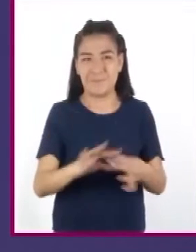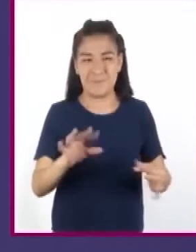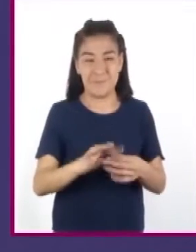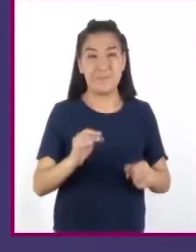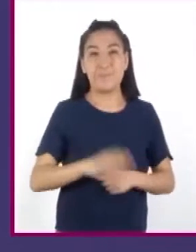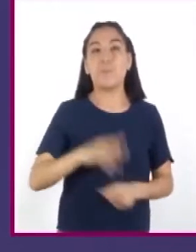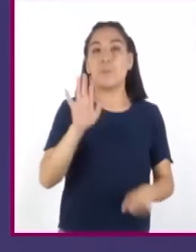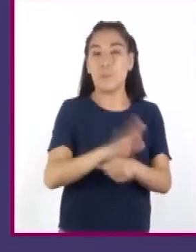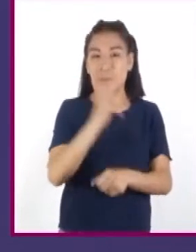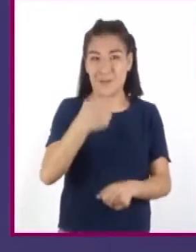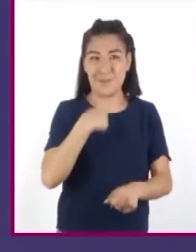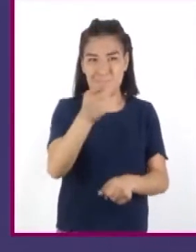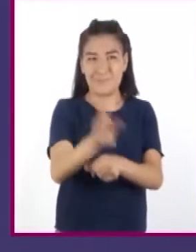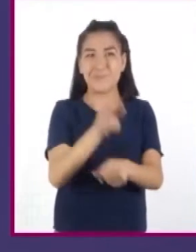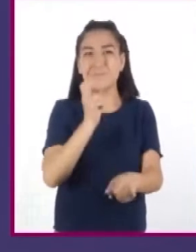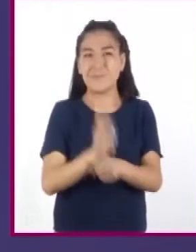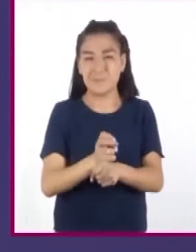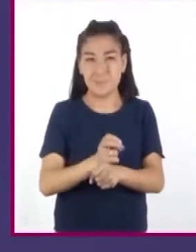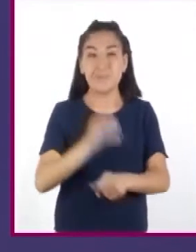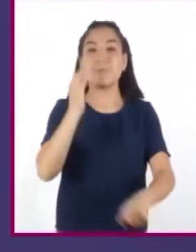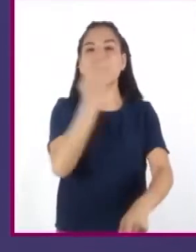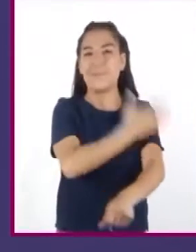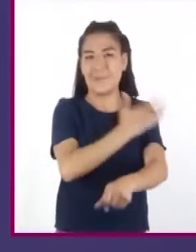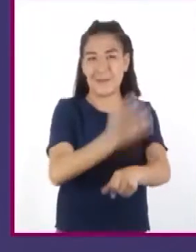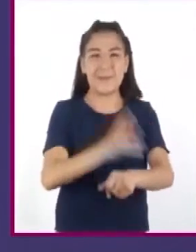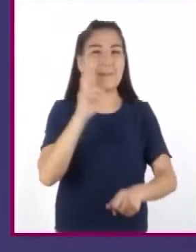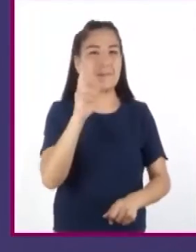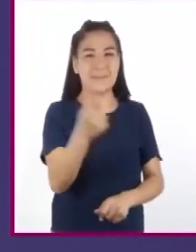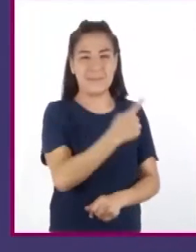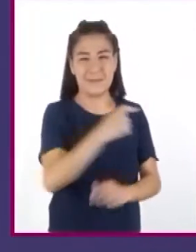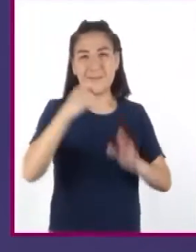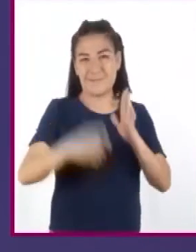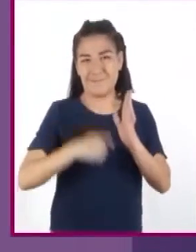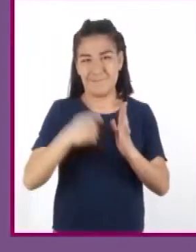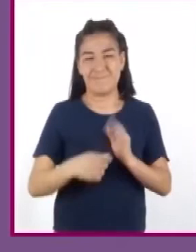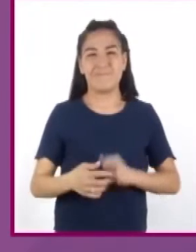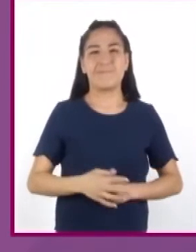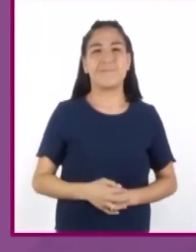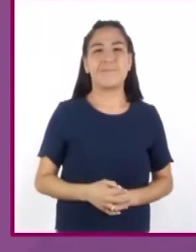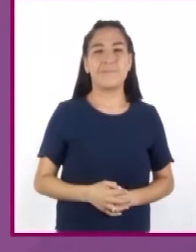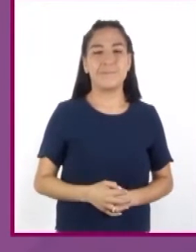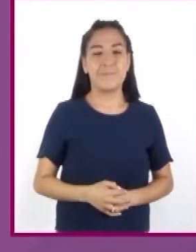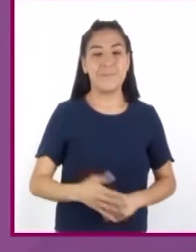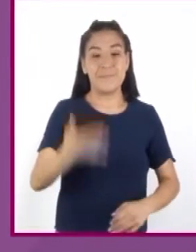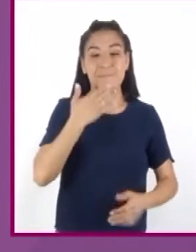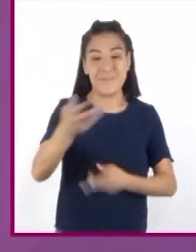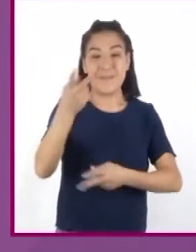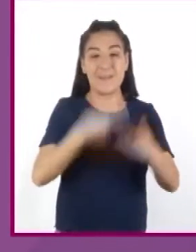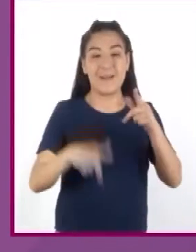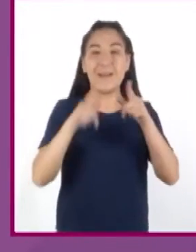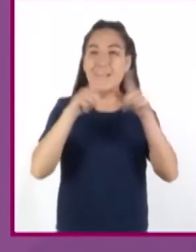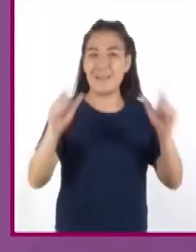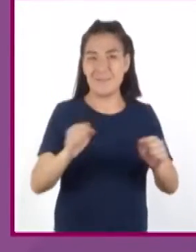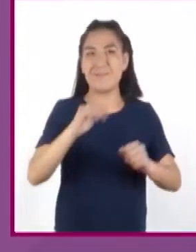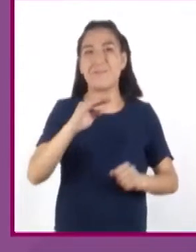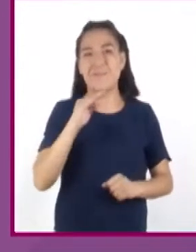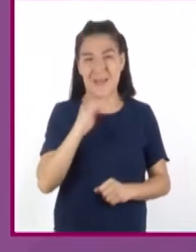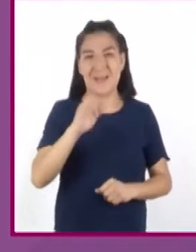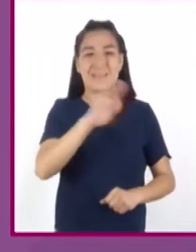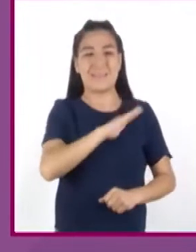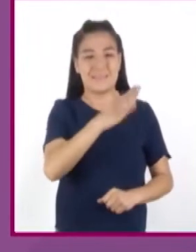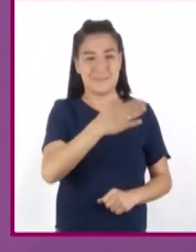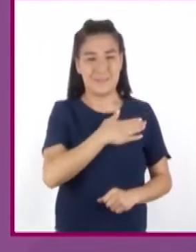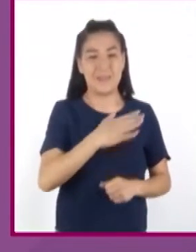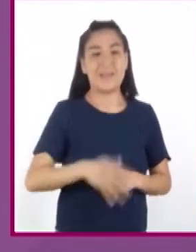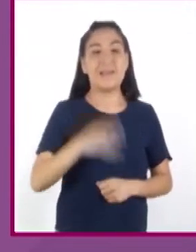Por ello, los invito a que nos acompañen a ver el siguiente video. Bienvenidos a Lengua Materna Español. Hoy veremos